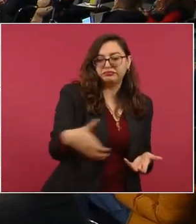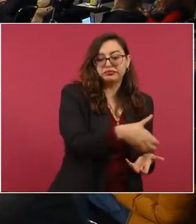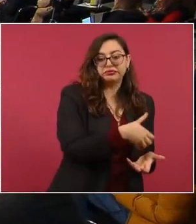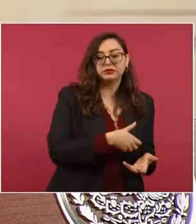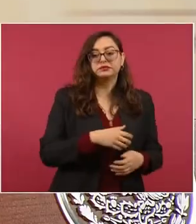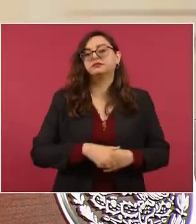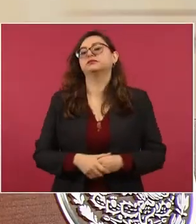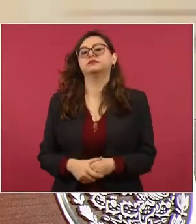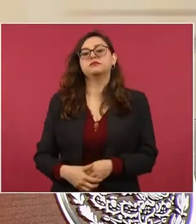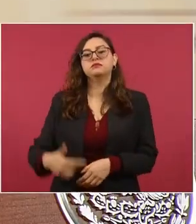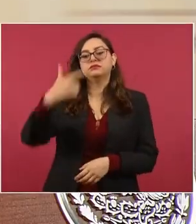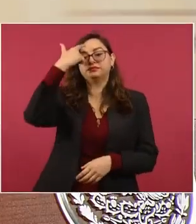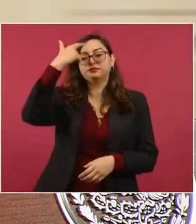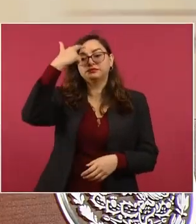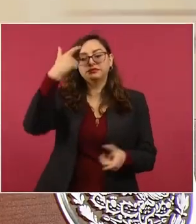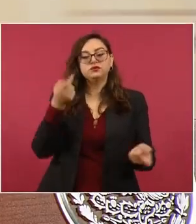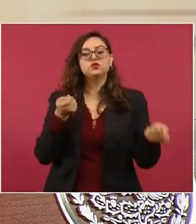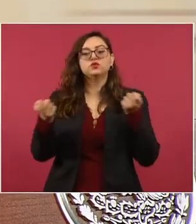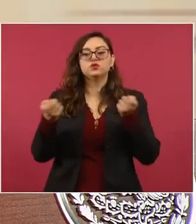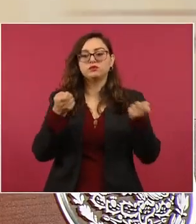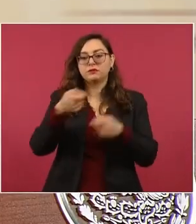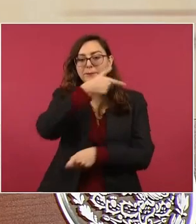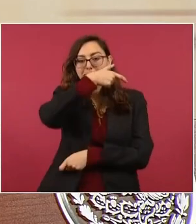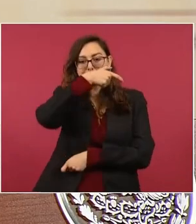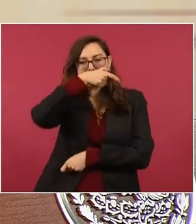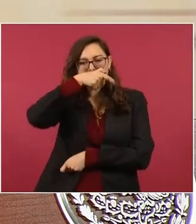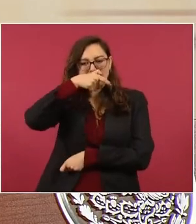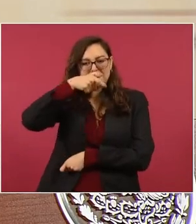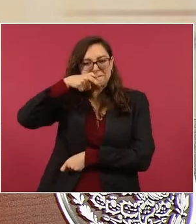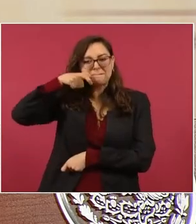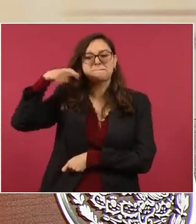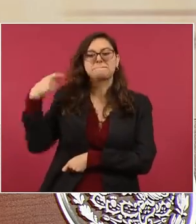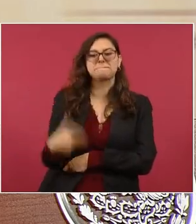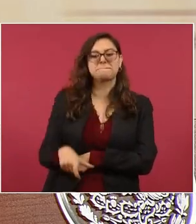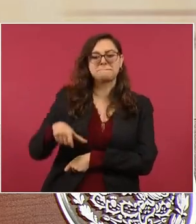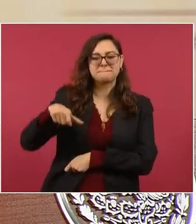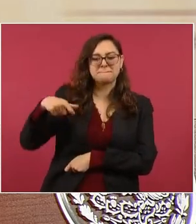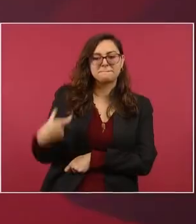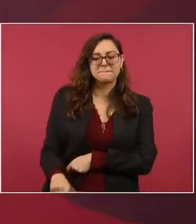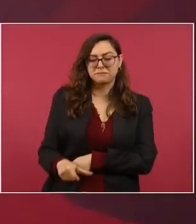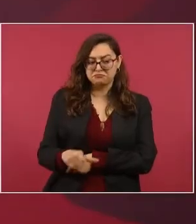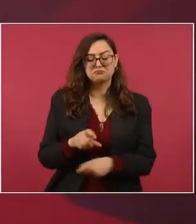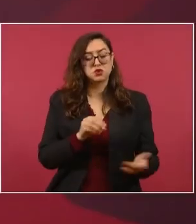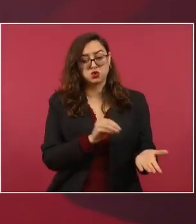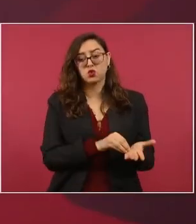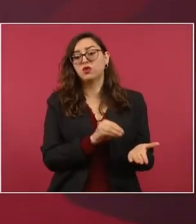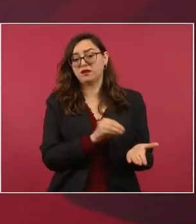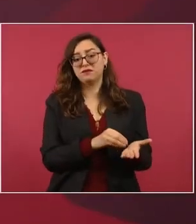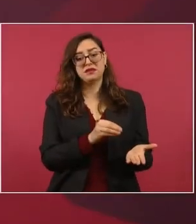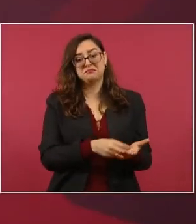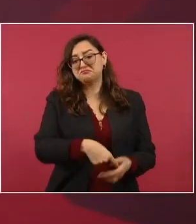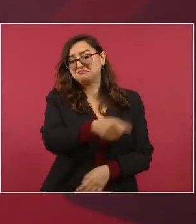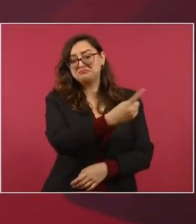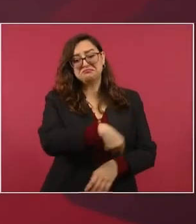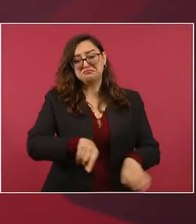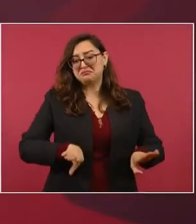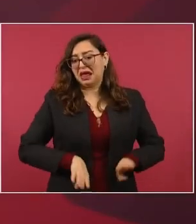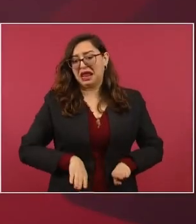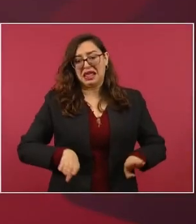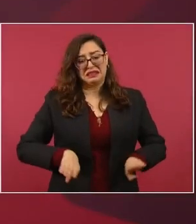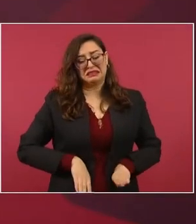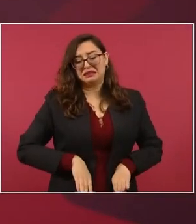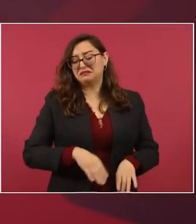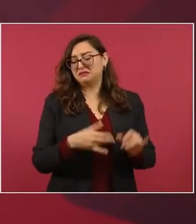Los dominaba la codicia. Los domina la codicia,